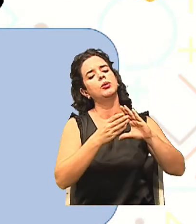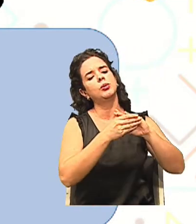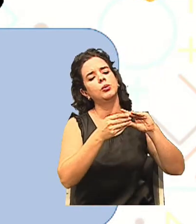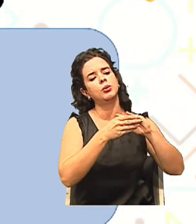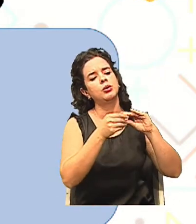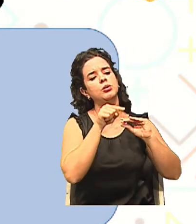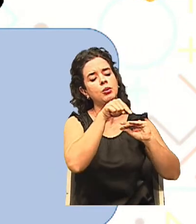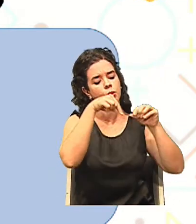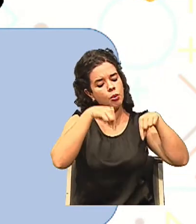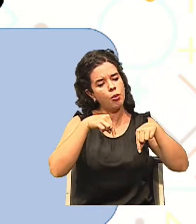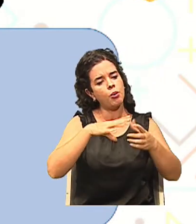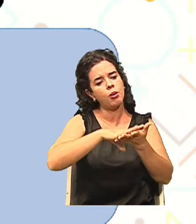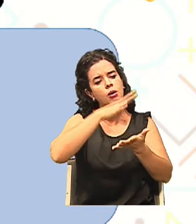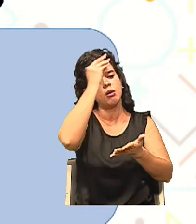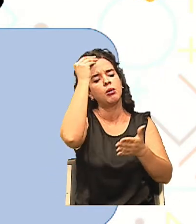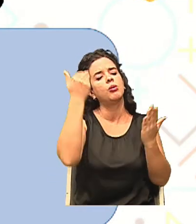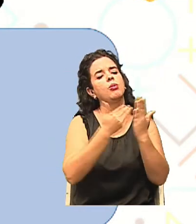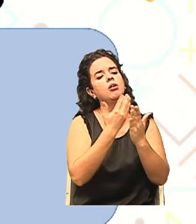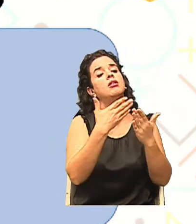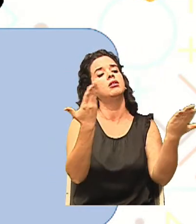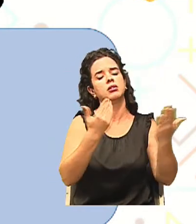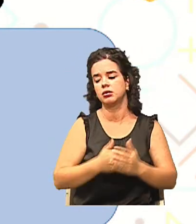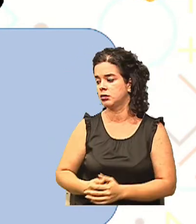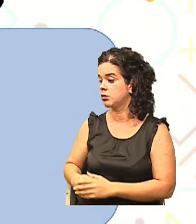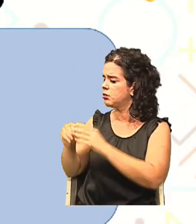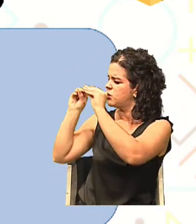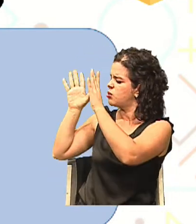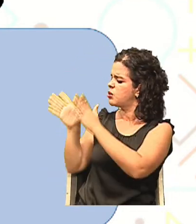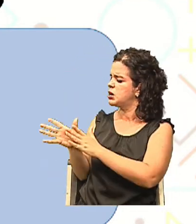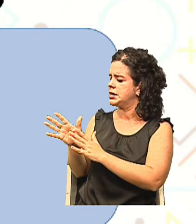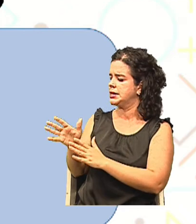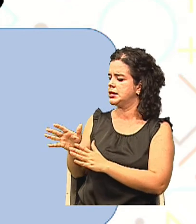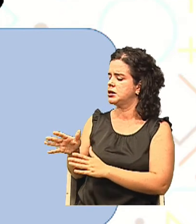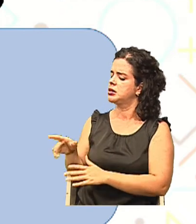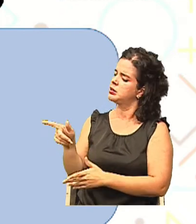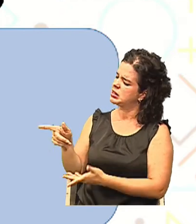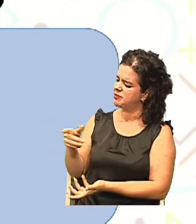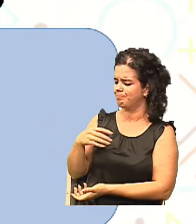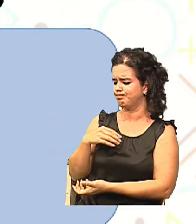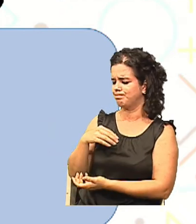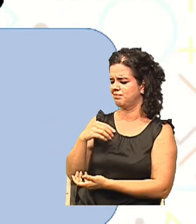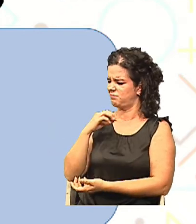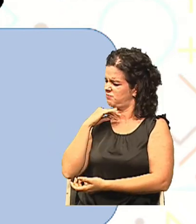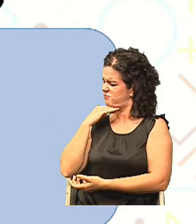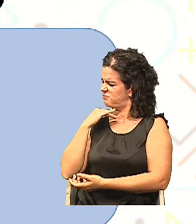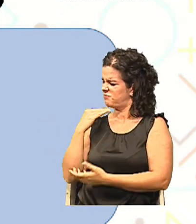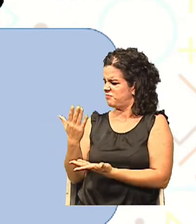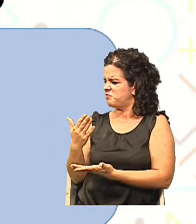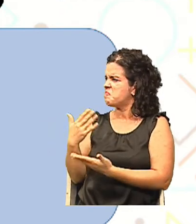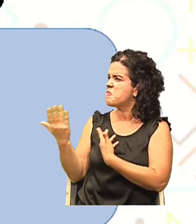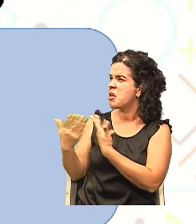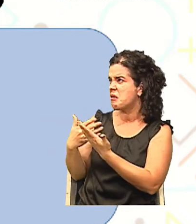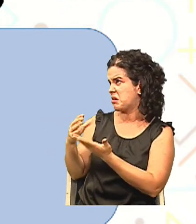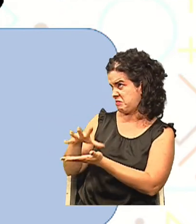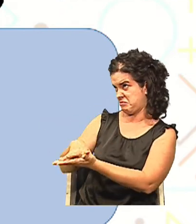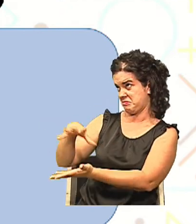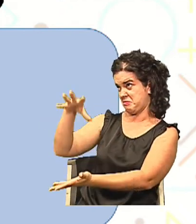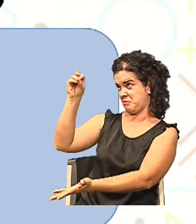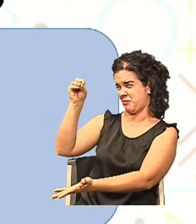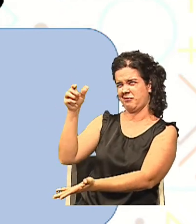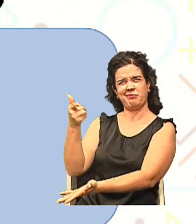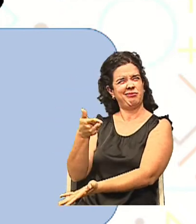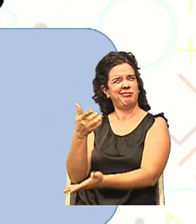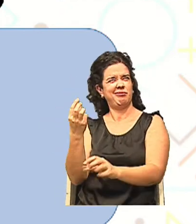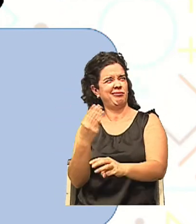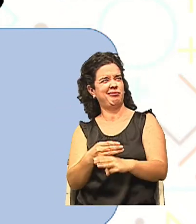Carlos, ¿qué aprendiste nuevo? Profe, la verdad fue algo extraño. hablar de París en